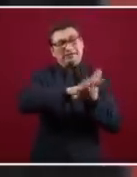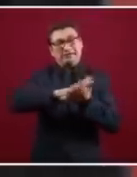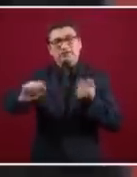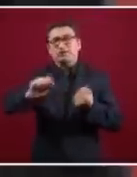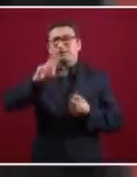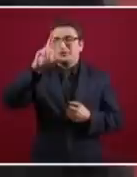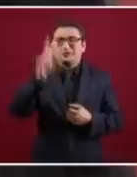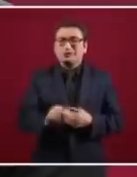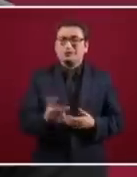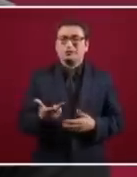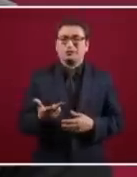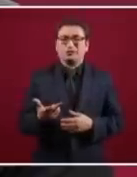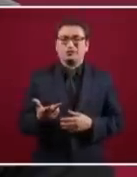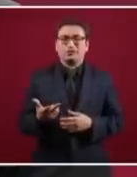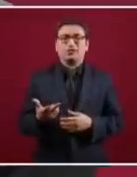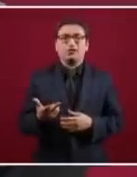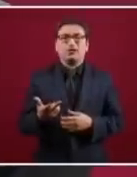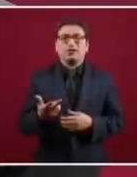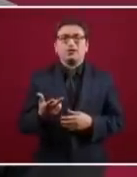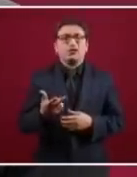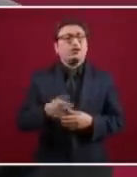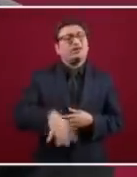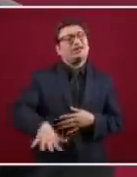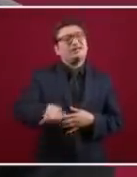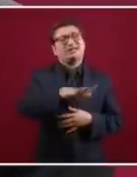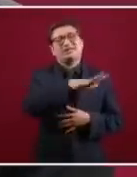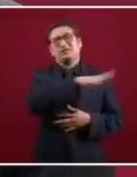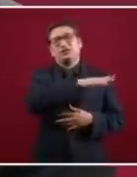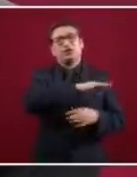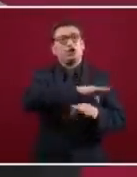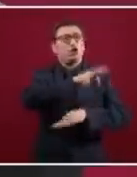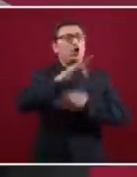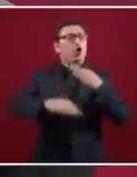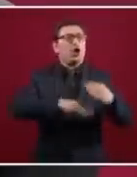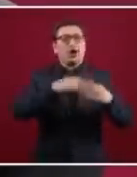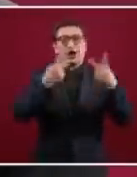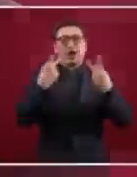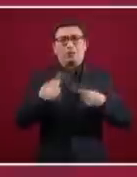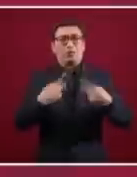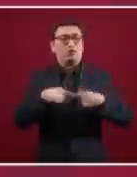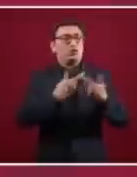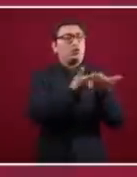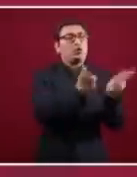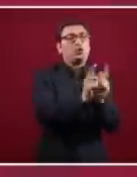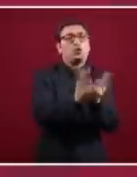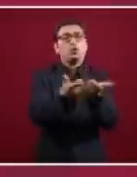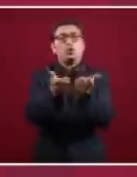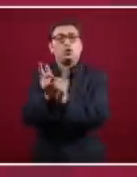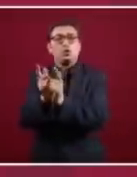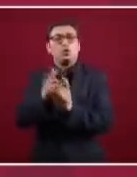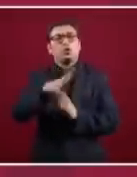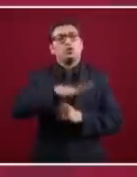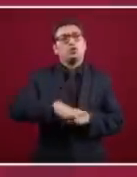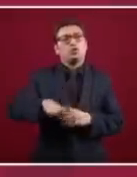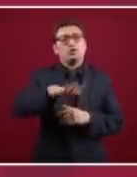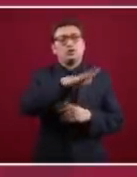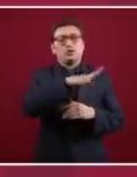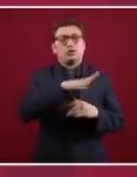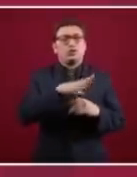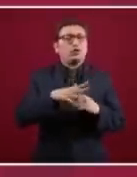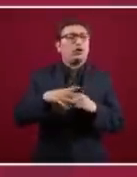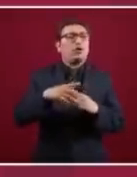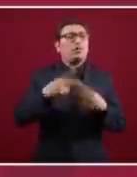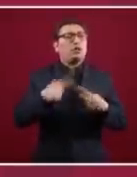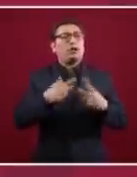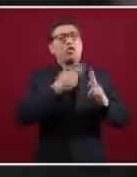apostar a destruir a los llamados riesgos